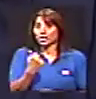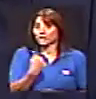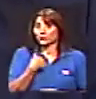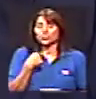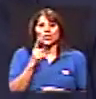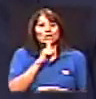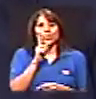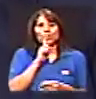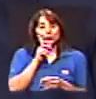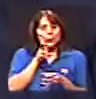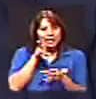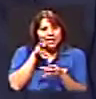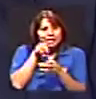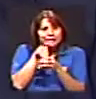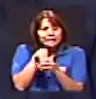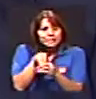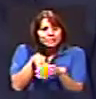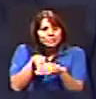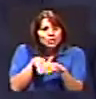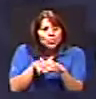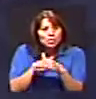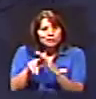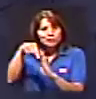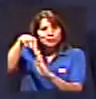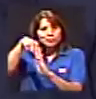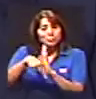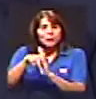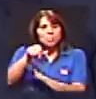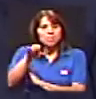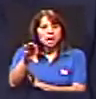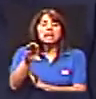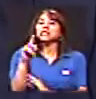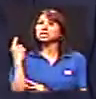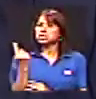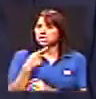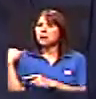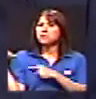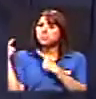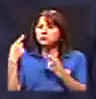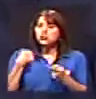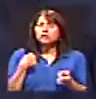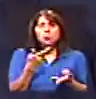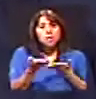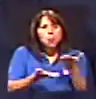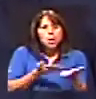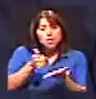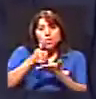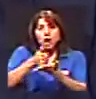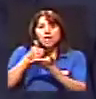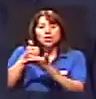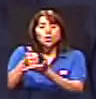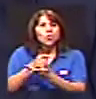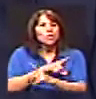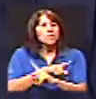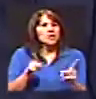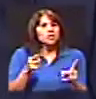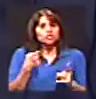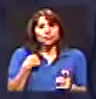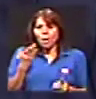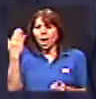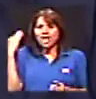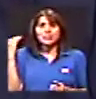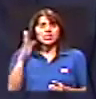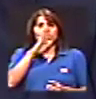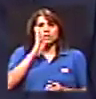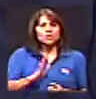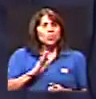riñón del PAC. Siempre he sido un colaborador en las campañas electorales, en las fracciones legislativas, pero no he sido un